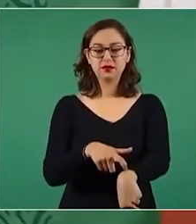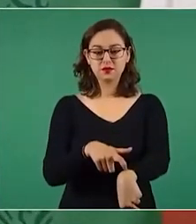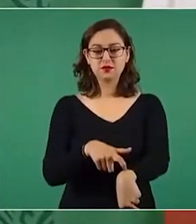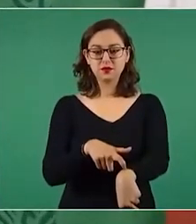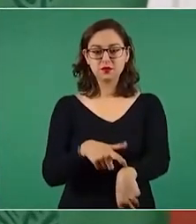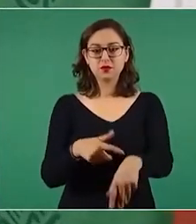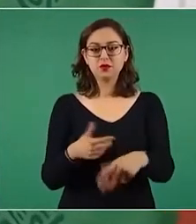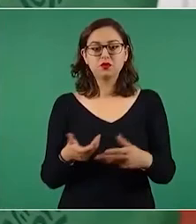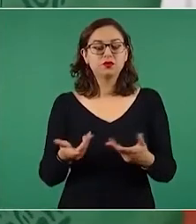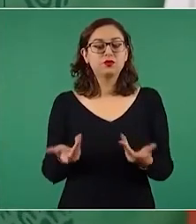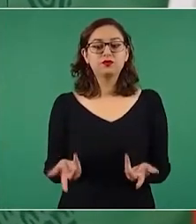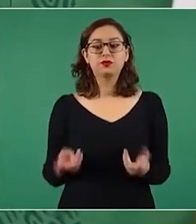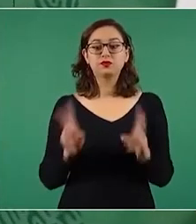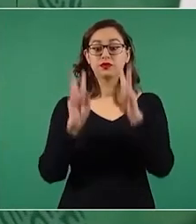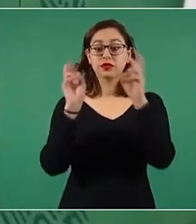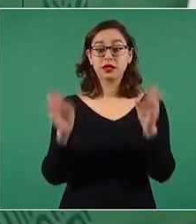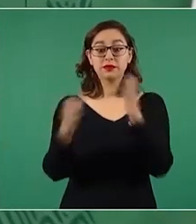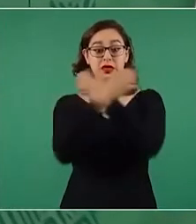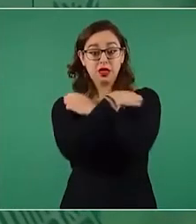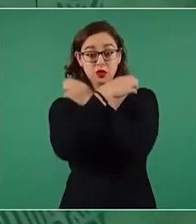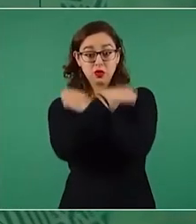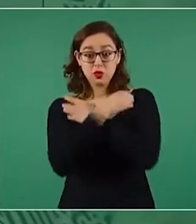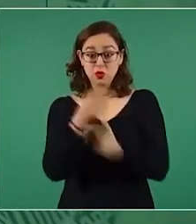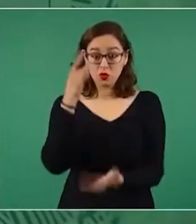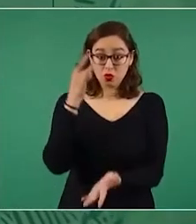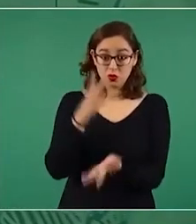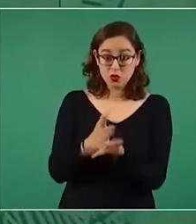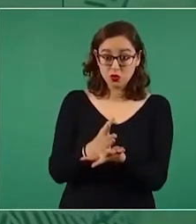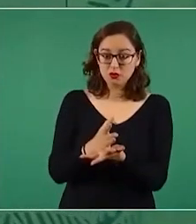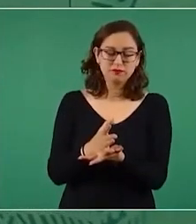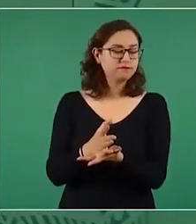solo un asunto educativo, es un asunto también